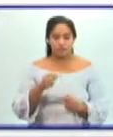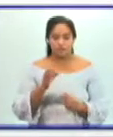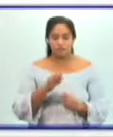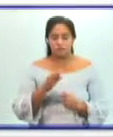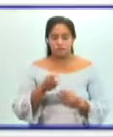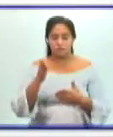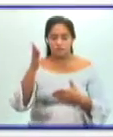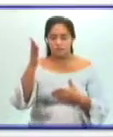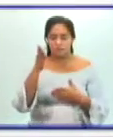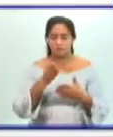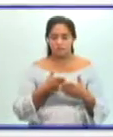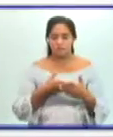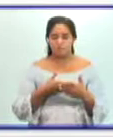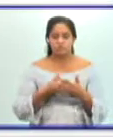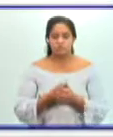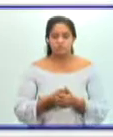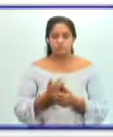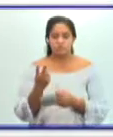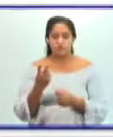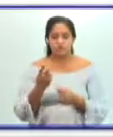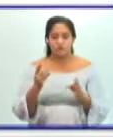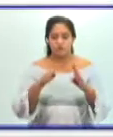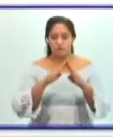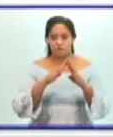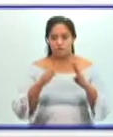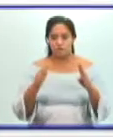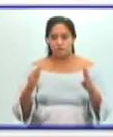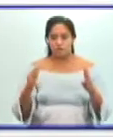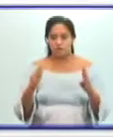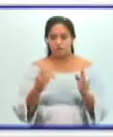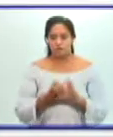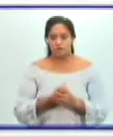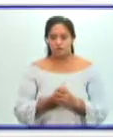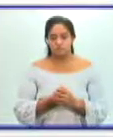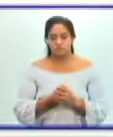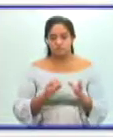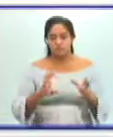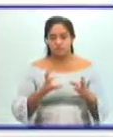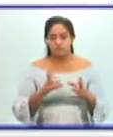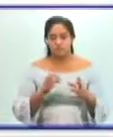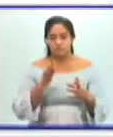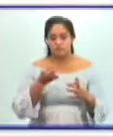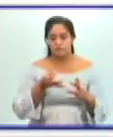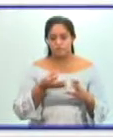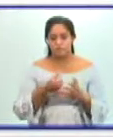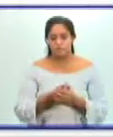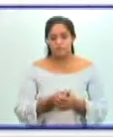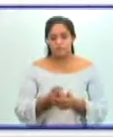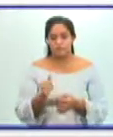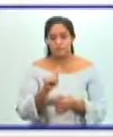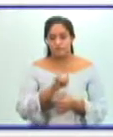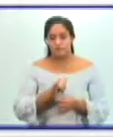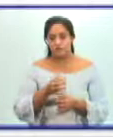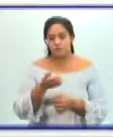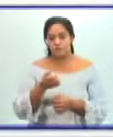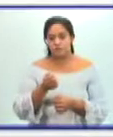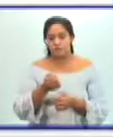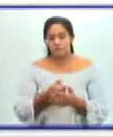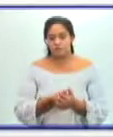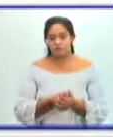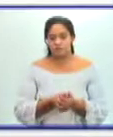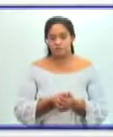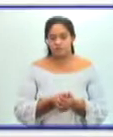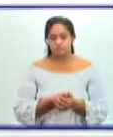cortan a un par de semirrectas que tienen un origen común también en A, entonces tienes las